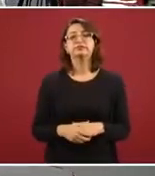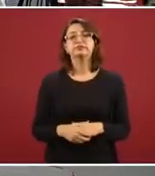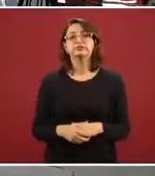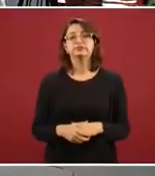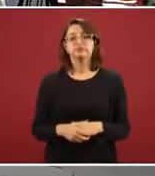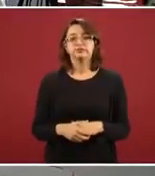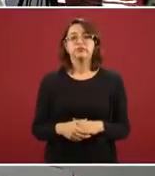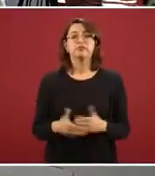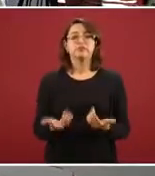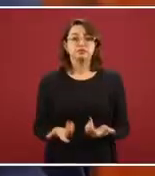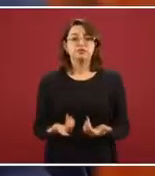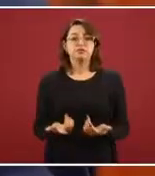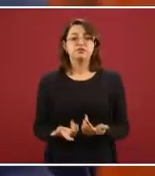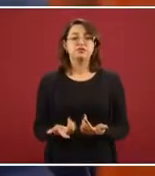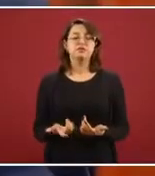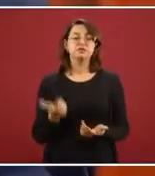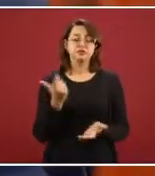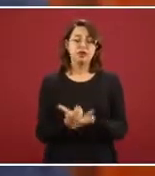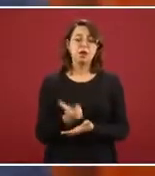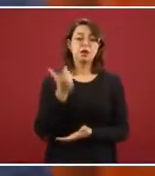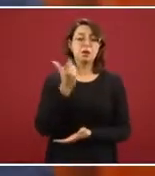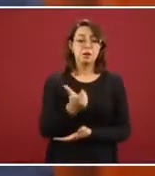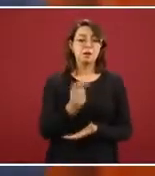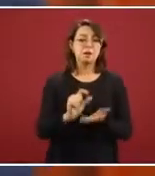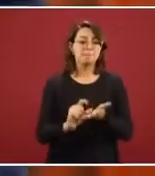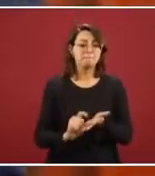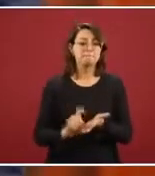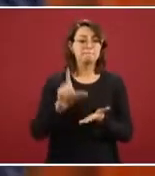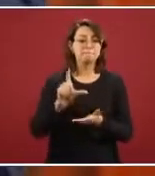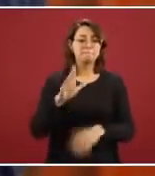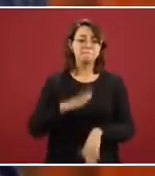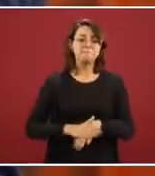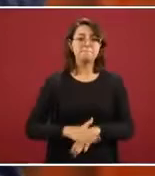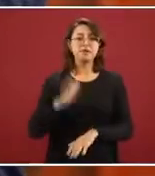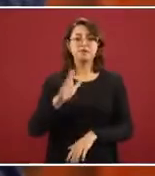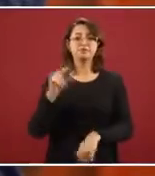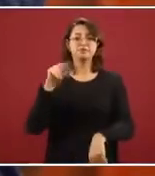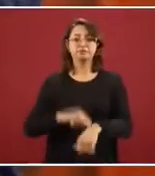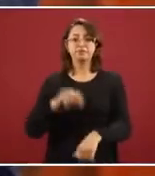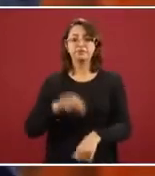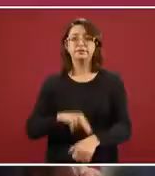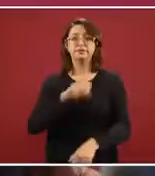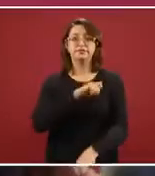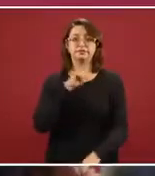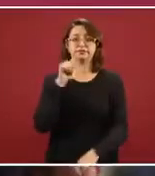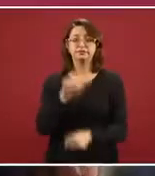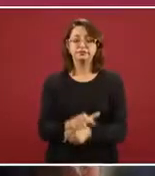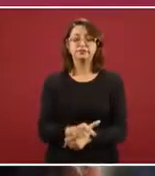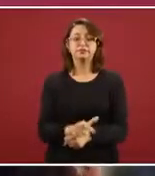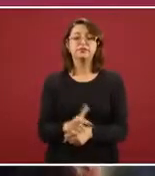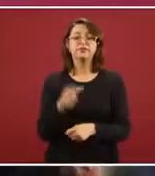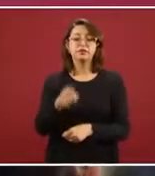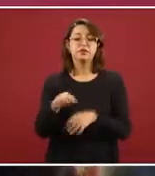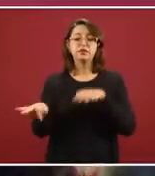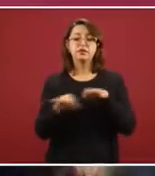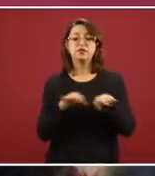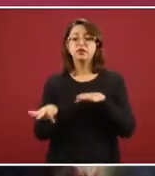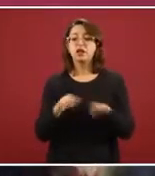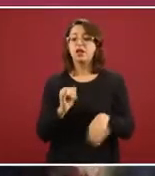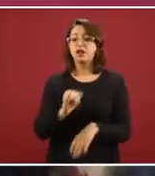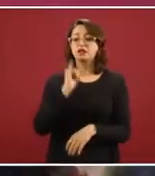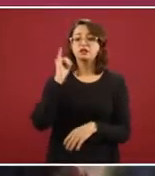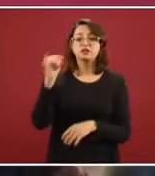y pagar más a médicos especialistas que trabajan en las comunidades más